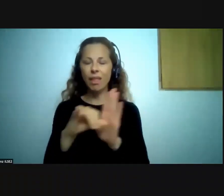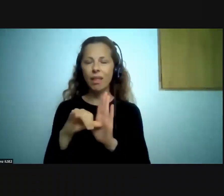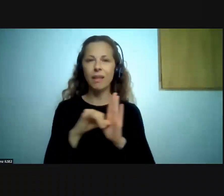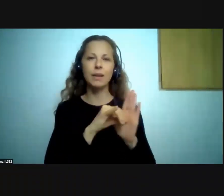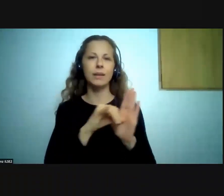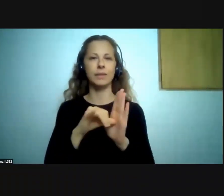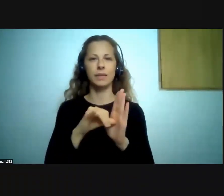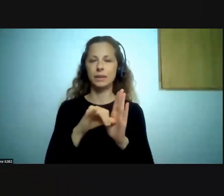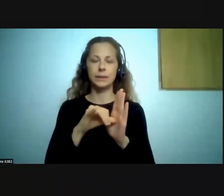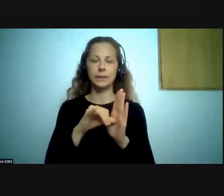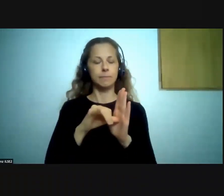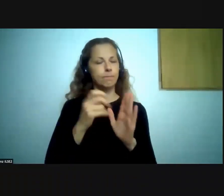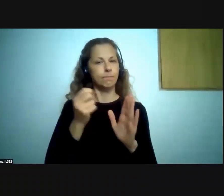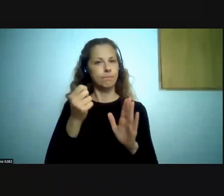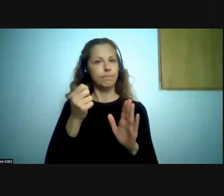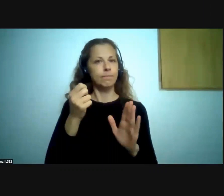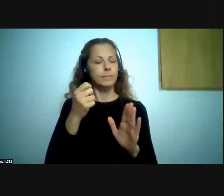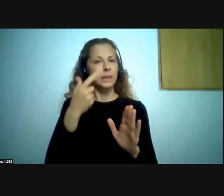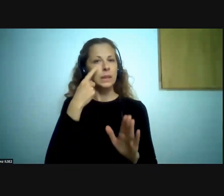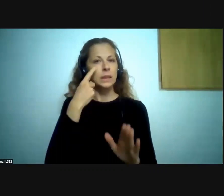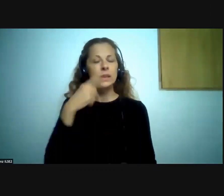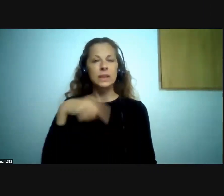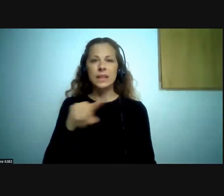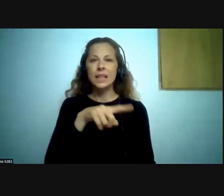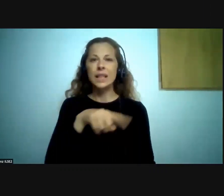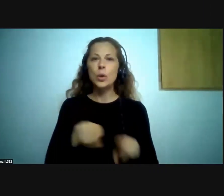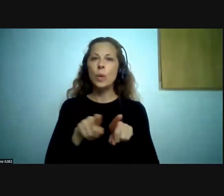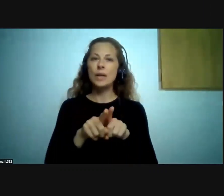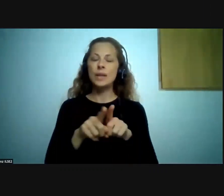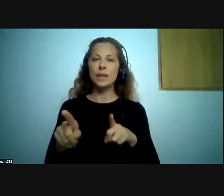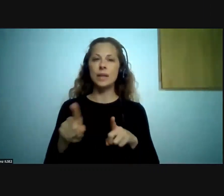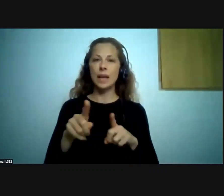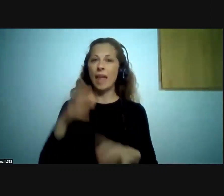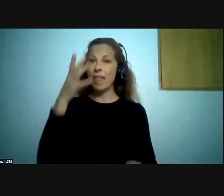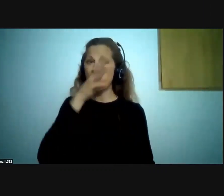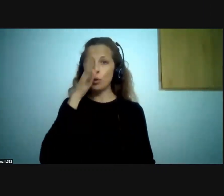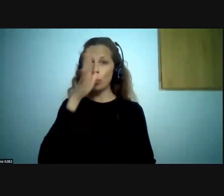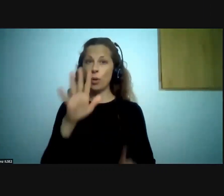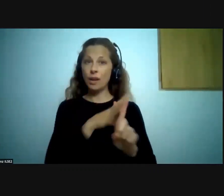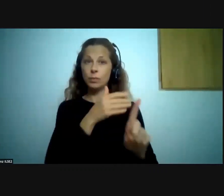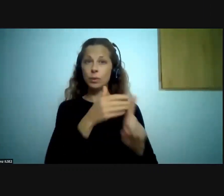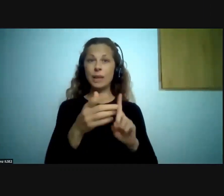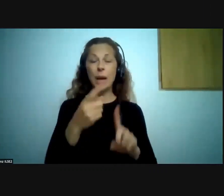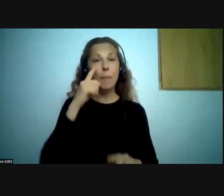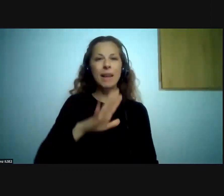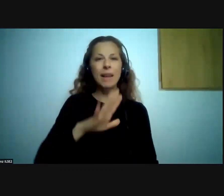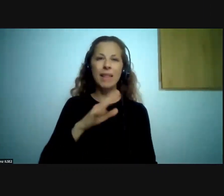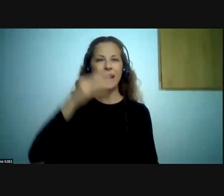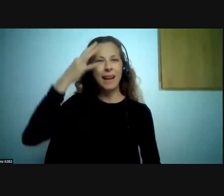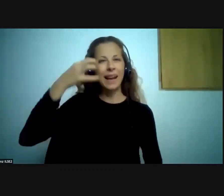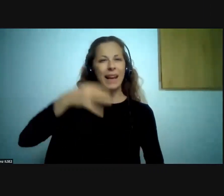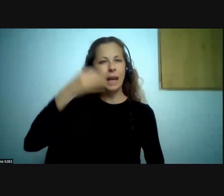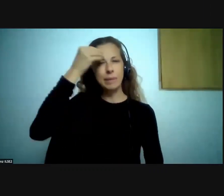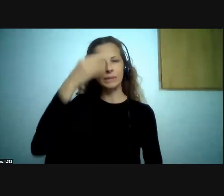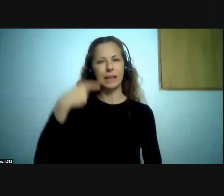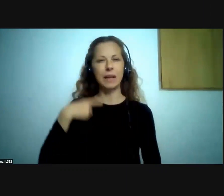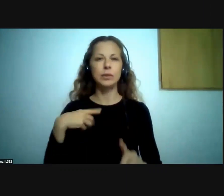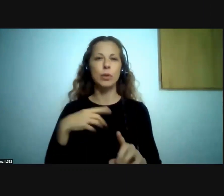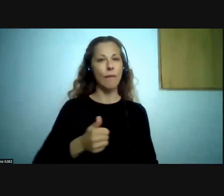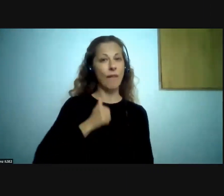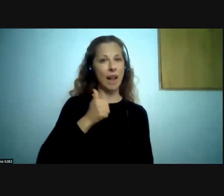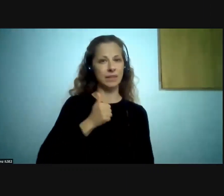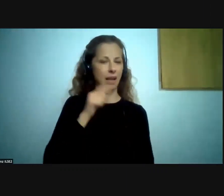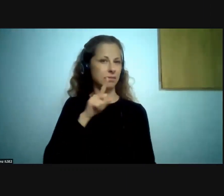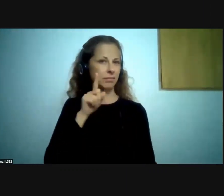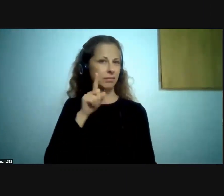se está creyendo que gran parte de las denuncias de maltrato son falsas. Dice Miguel, ¿qué podemos hacer para rebatirlo